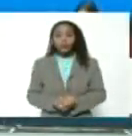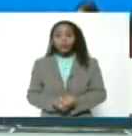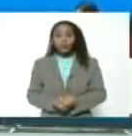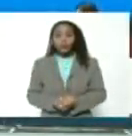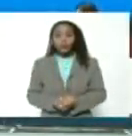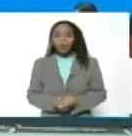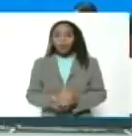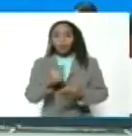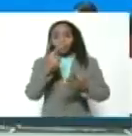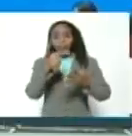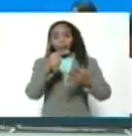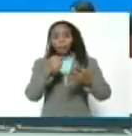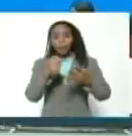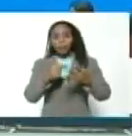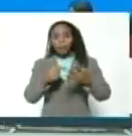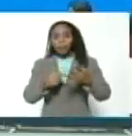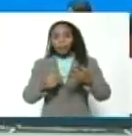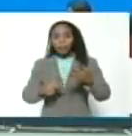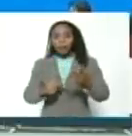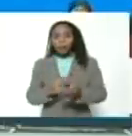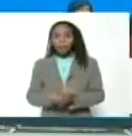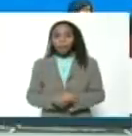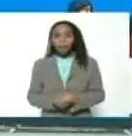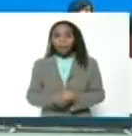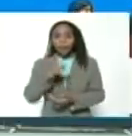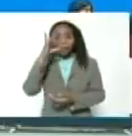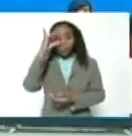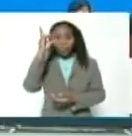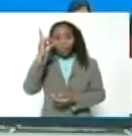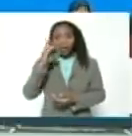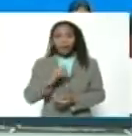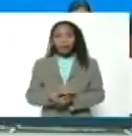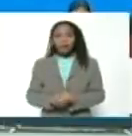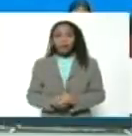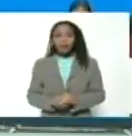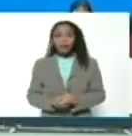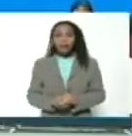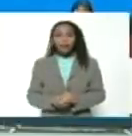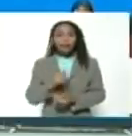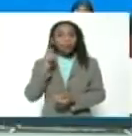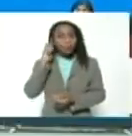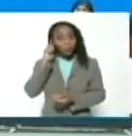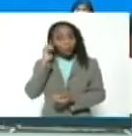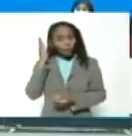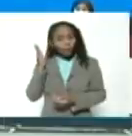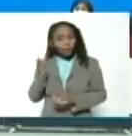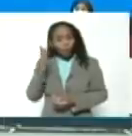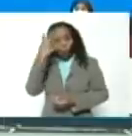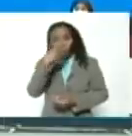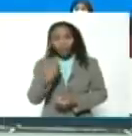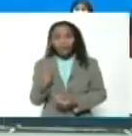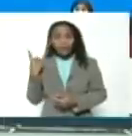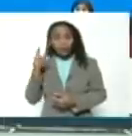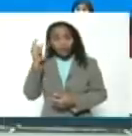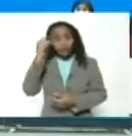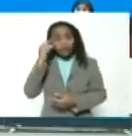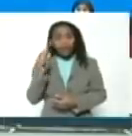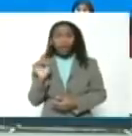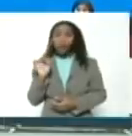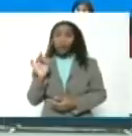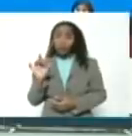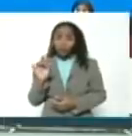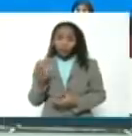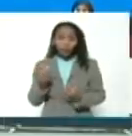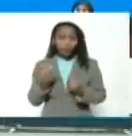Julio García, Delcy Rodríguez, Robert Zapoleo. Son fechas que duele mucho